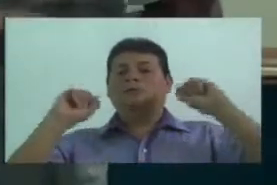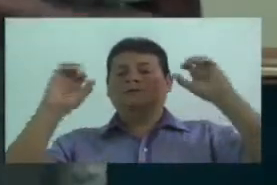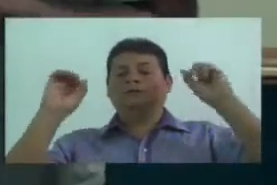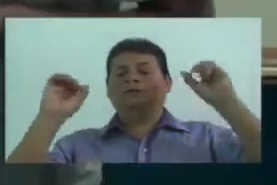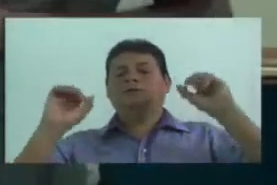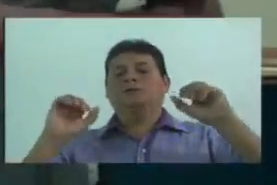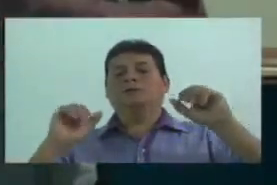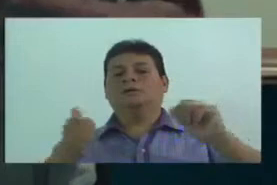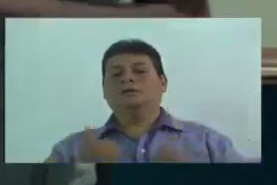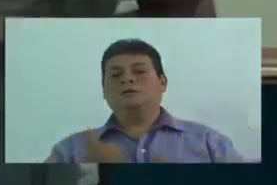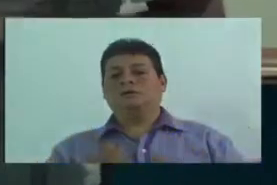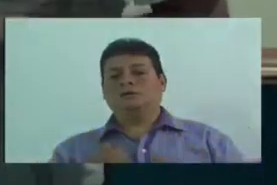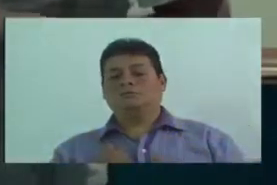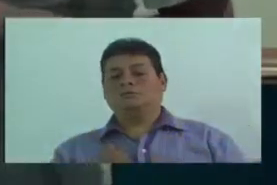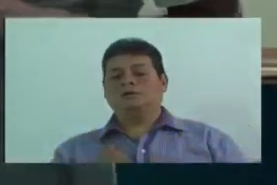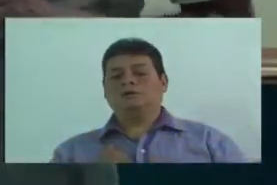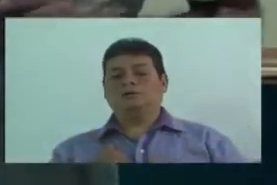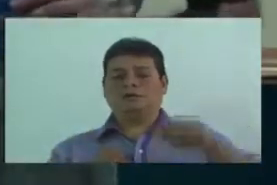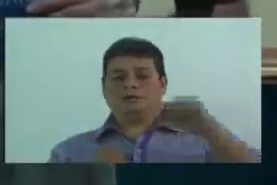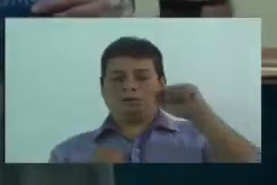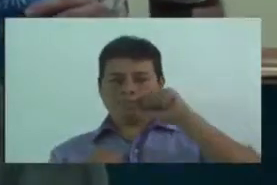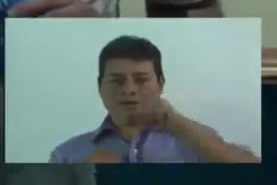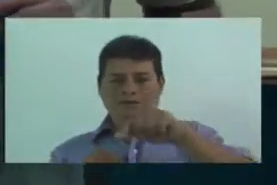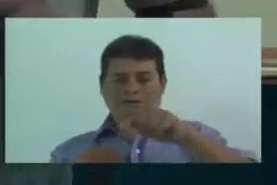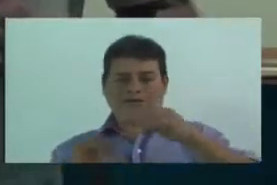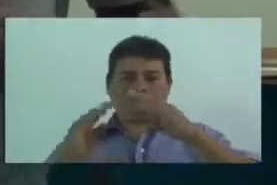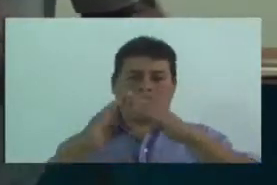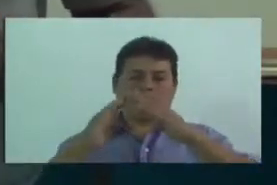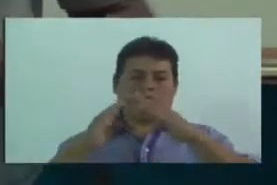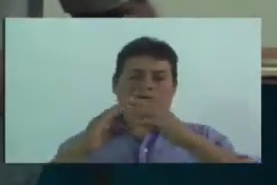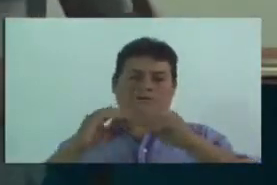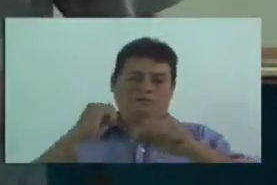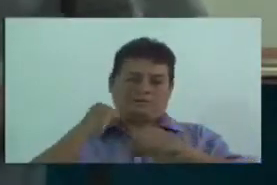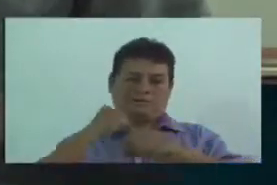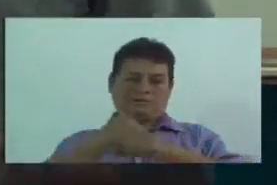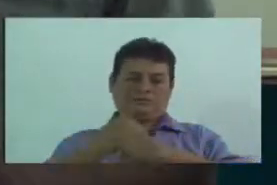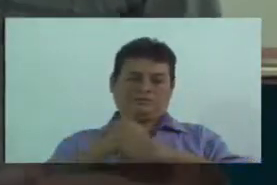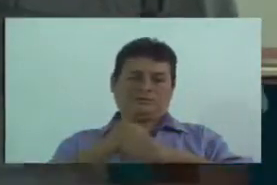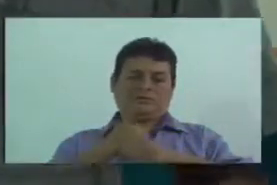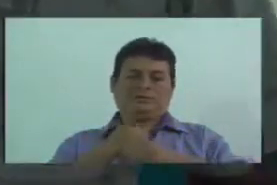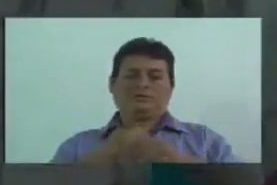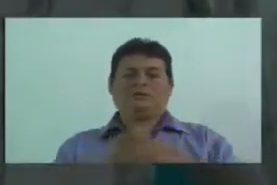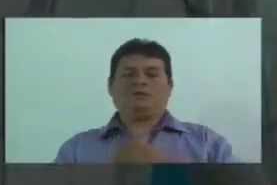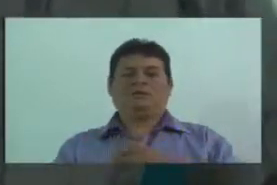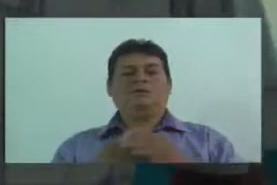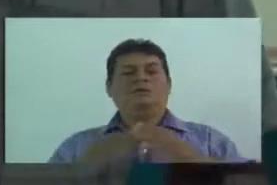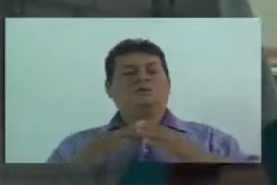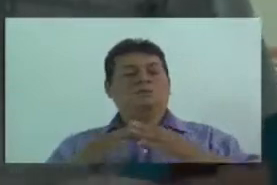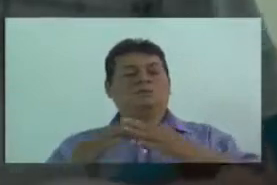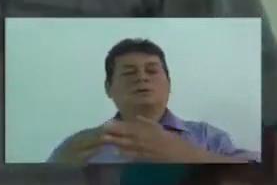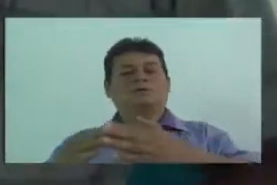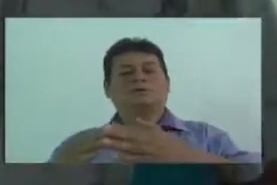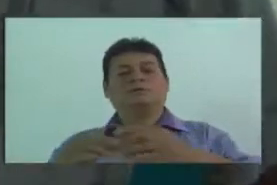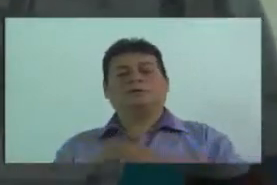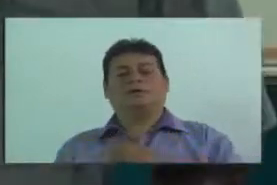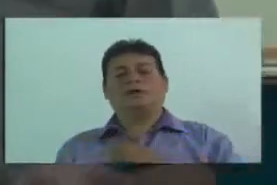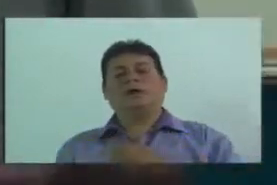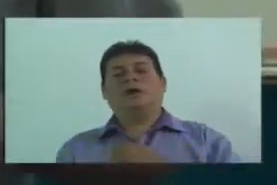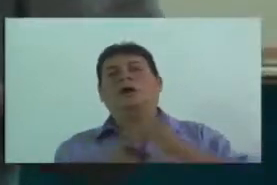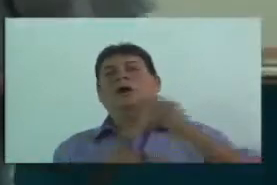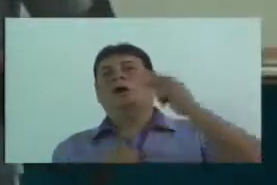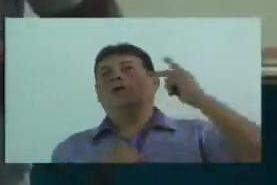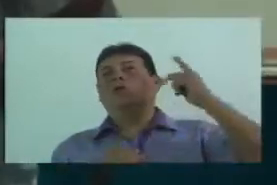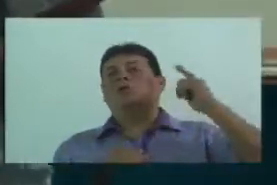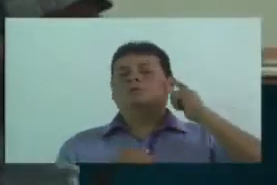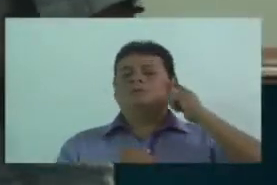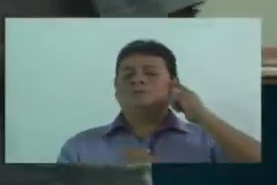peisa he core ba ere pare halmene se ha emene o hajina